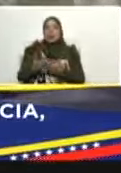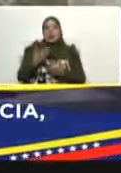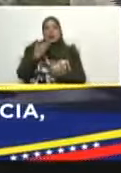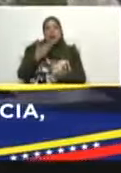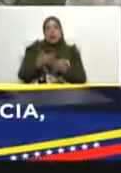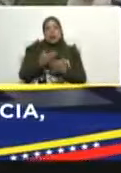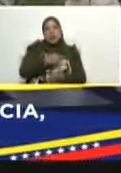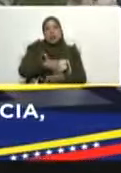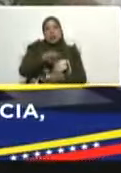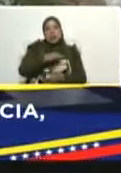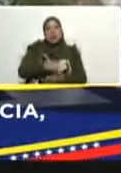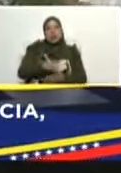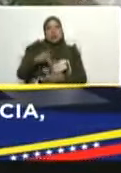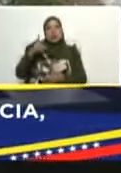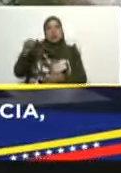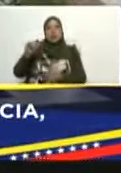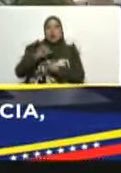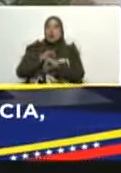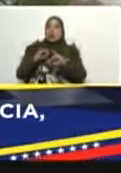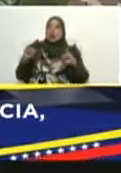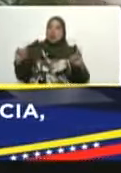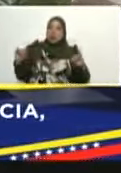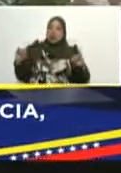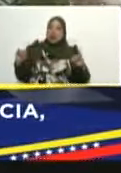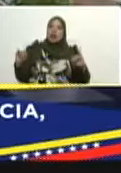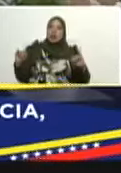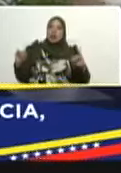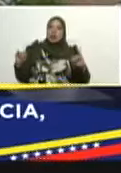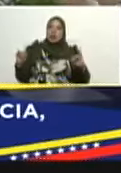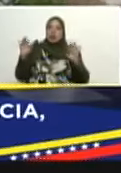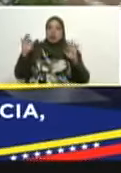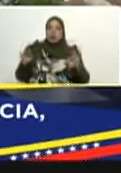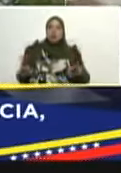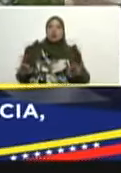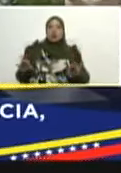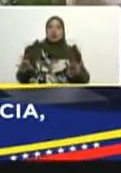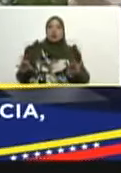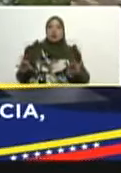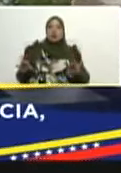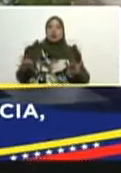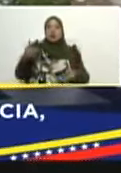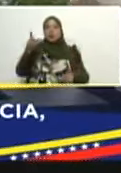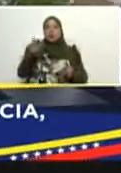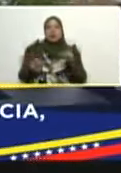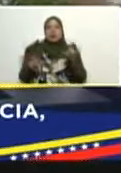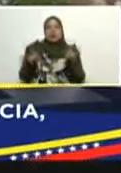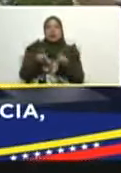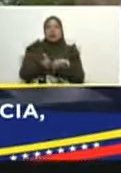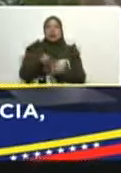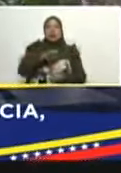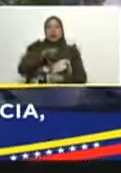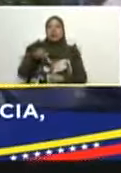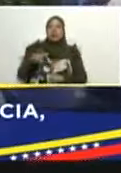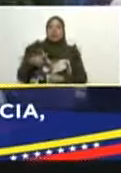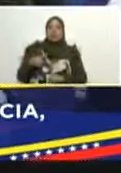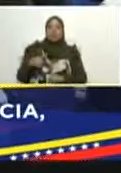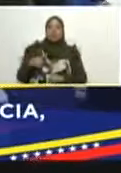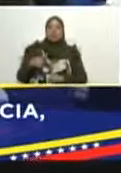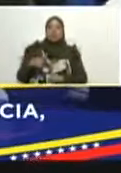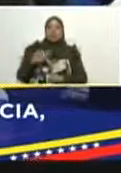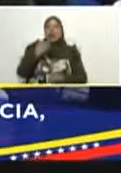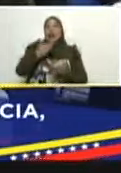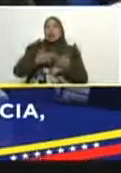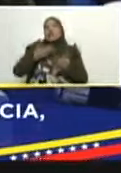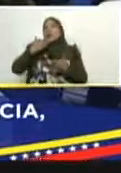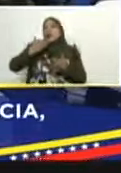señor presidente. Y vamos a terminar con Chumbamba. Suena los tambores. Adelante, muchas gracias,